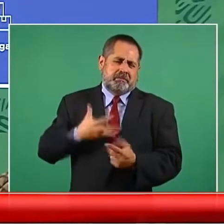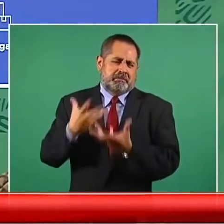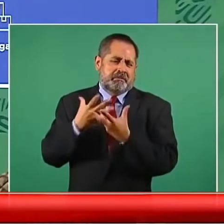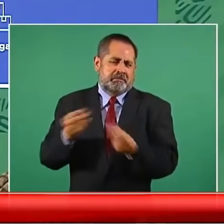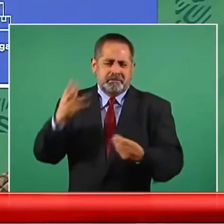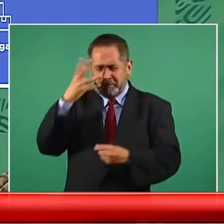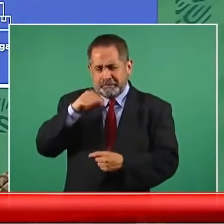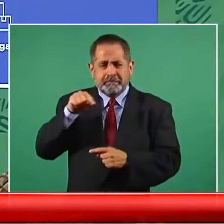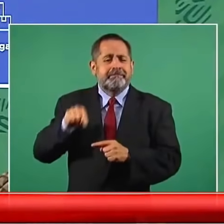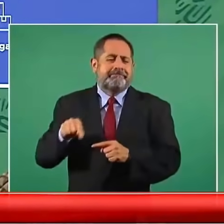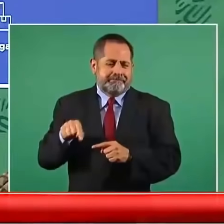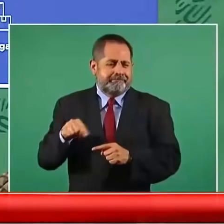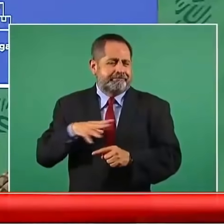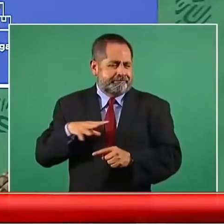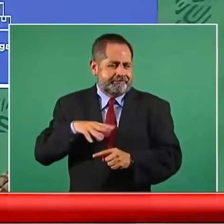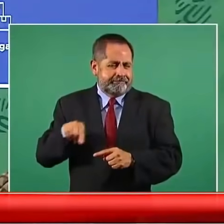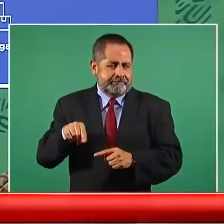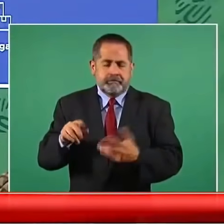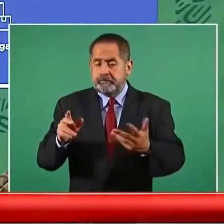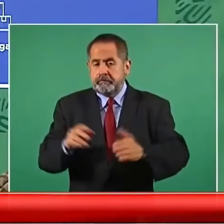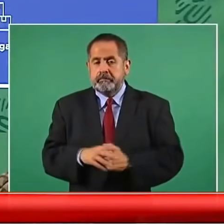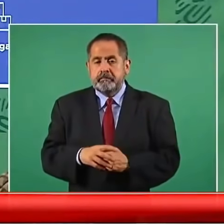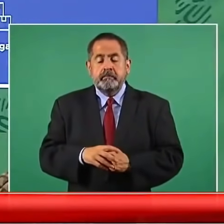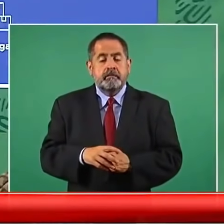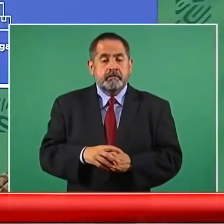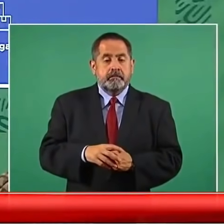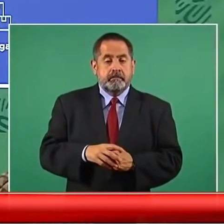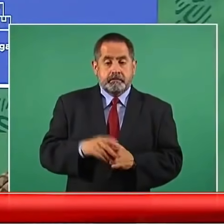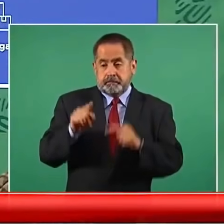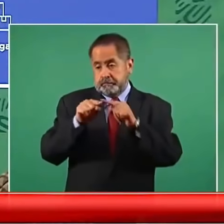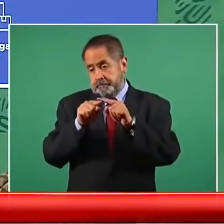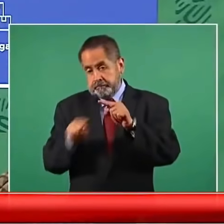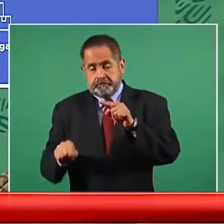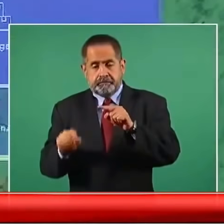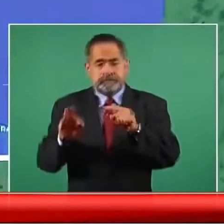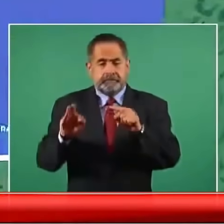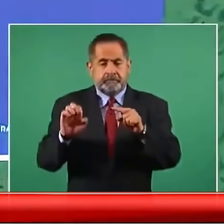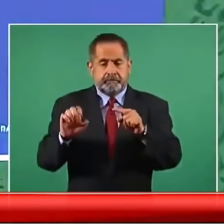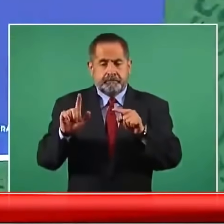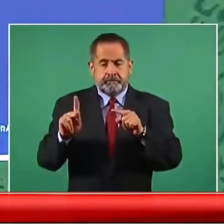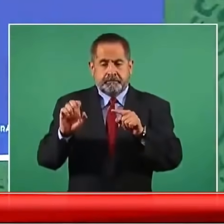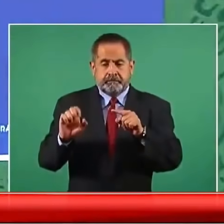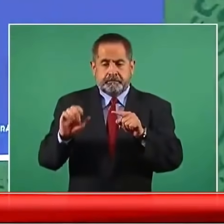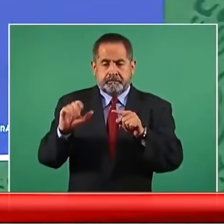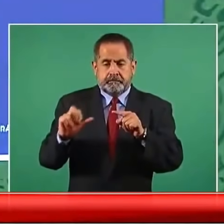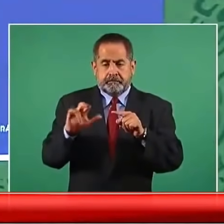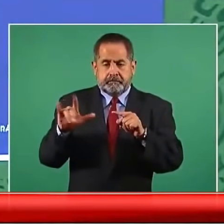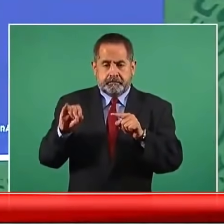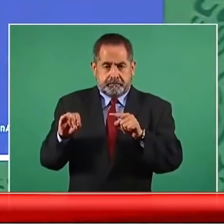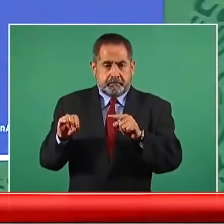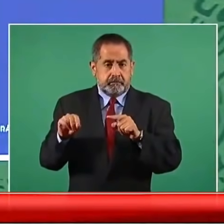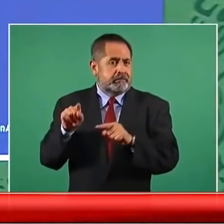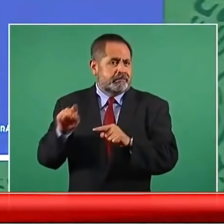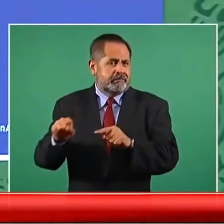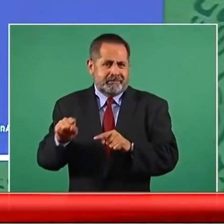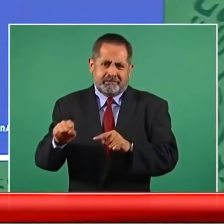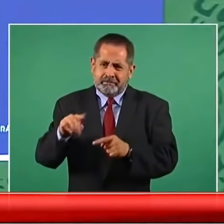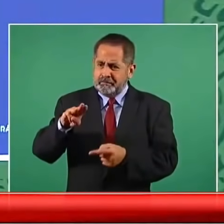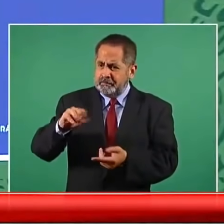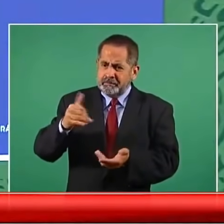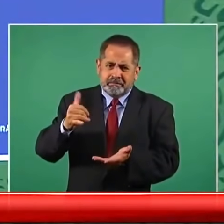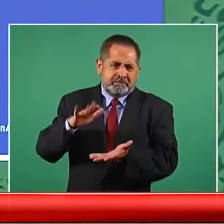Entonces, aquí es bajar a Felipe Carrillo Puerto, este es el corazón de la zona maya,